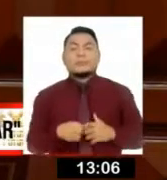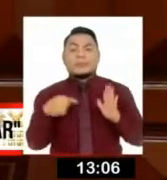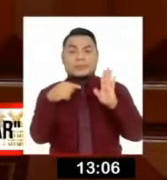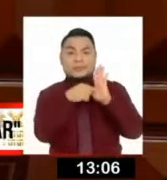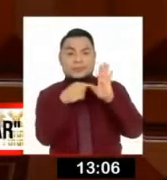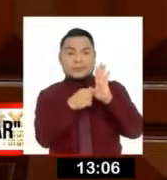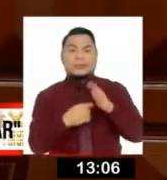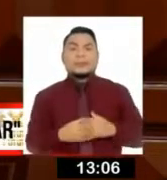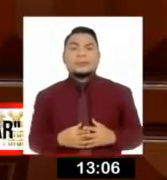composición